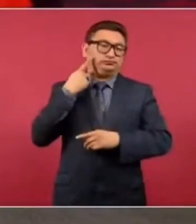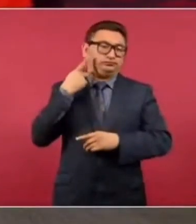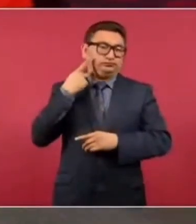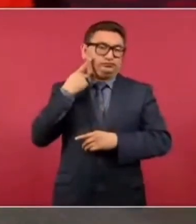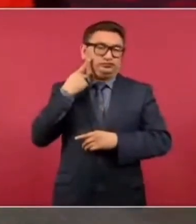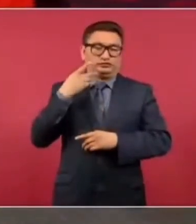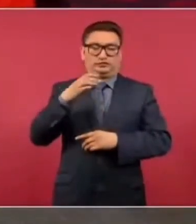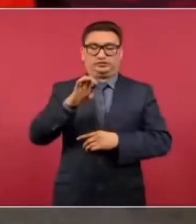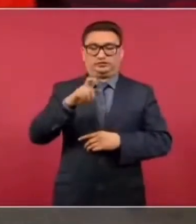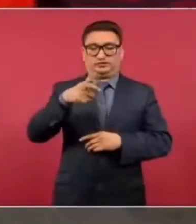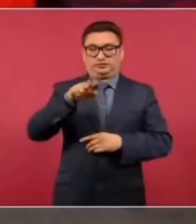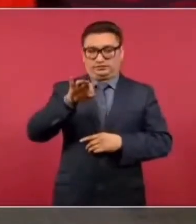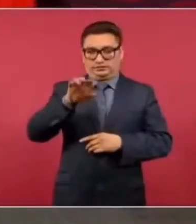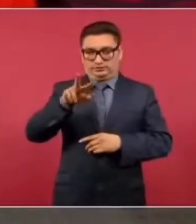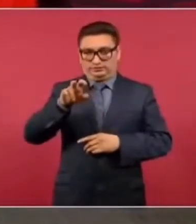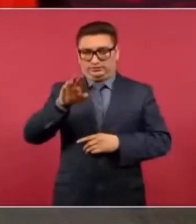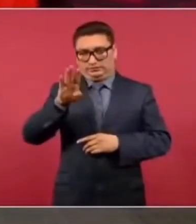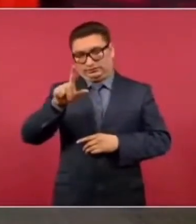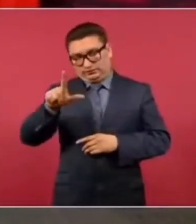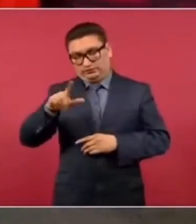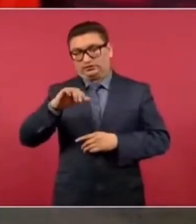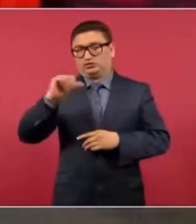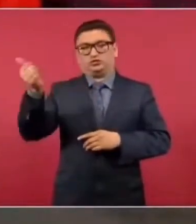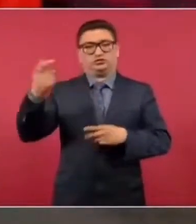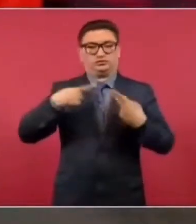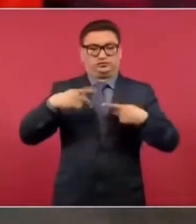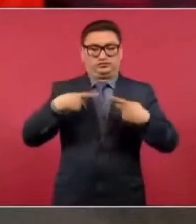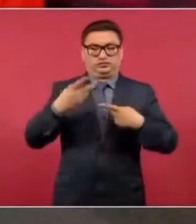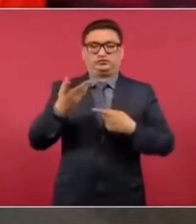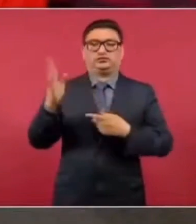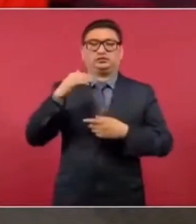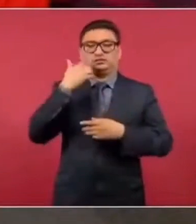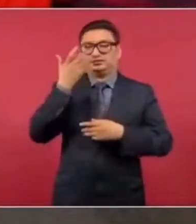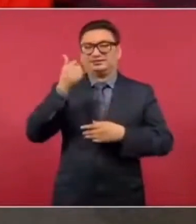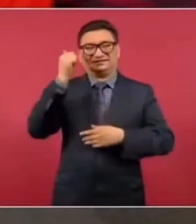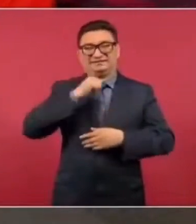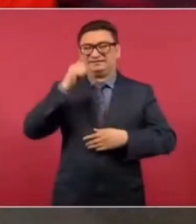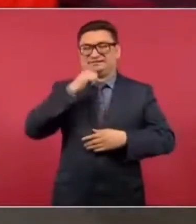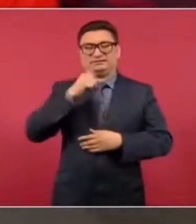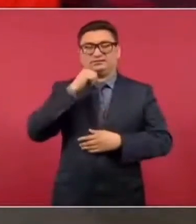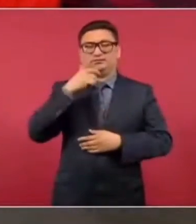de Esquivel y la de muchos otros, de querer siempre,